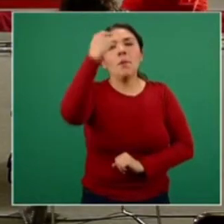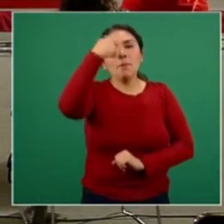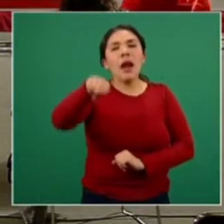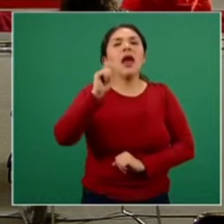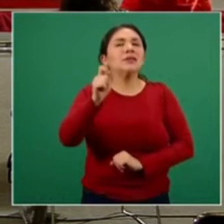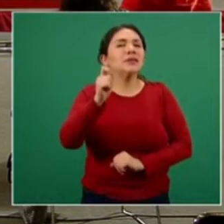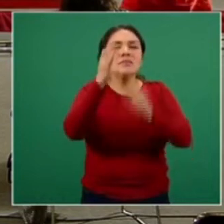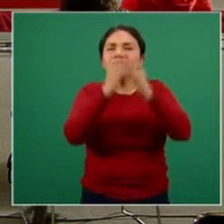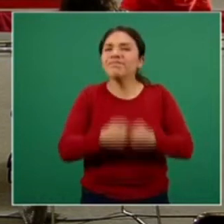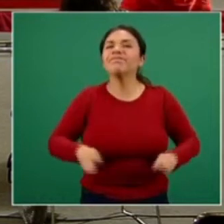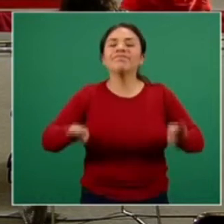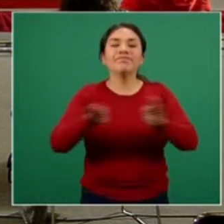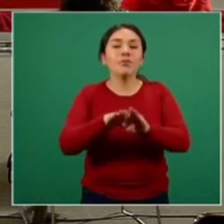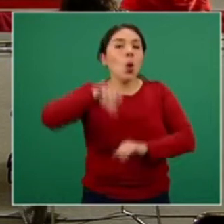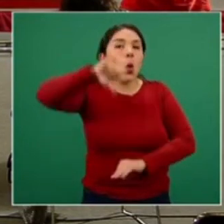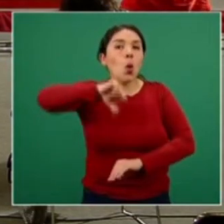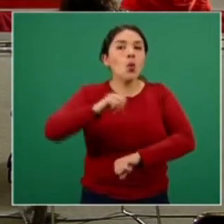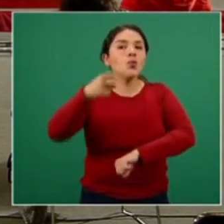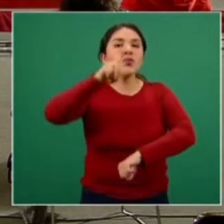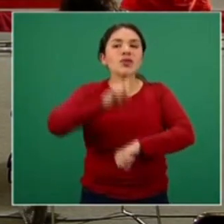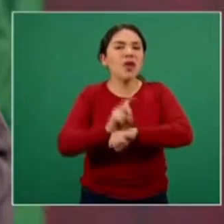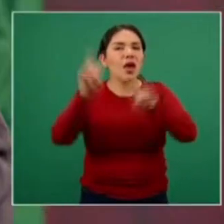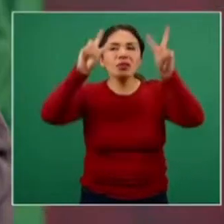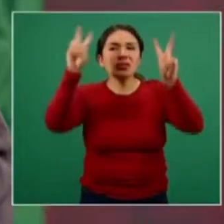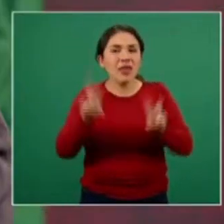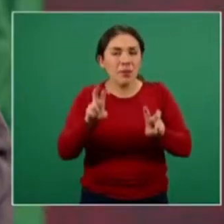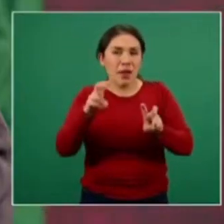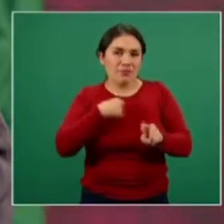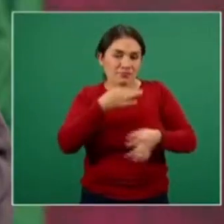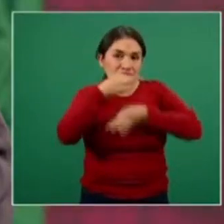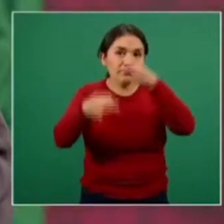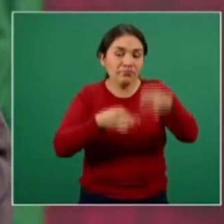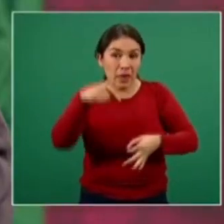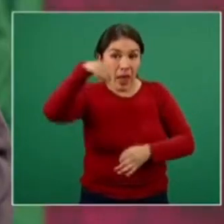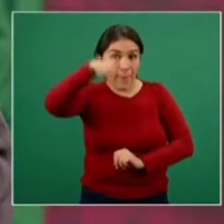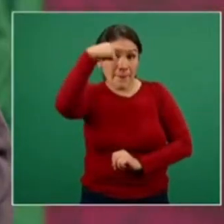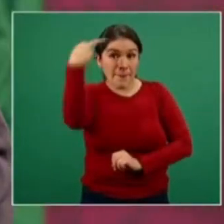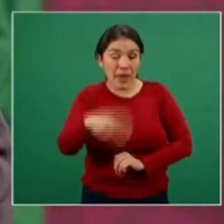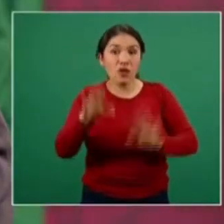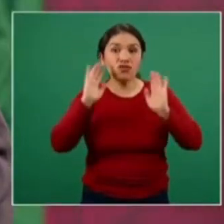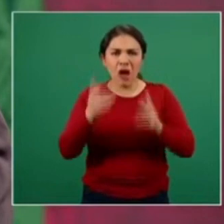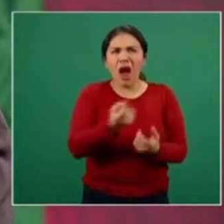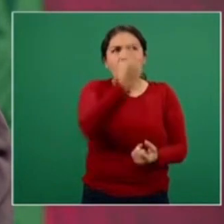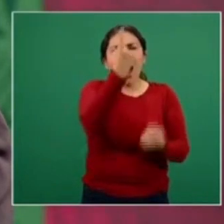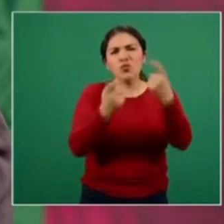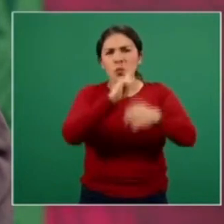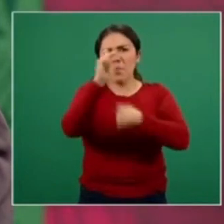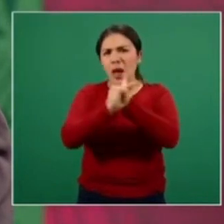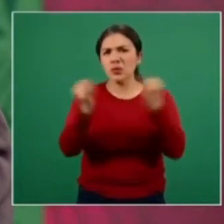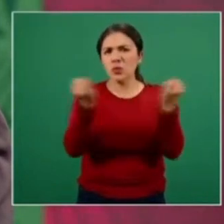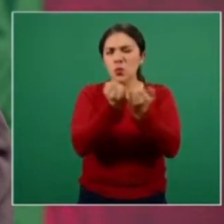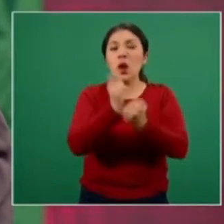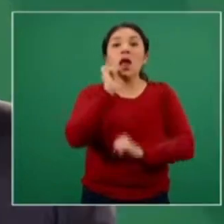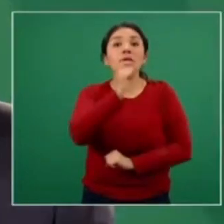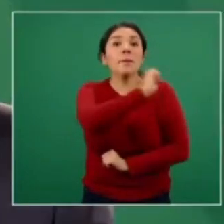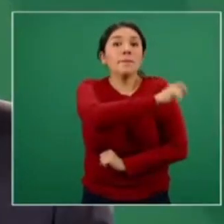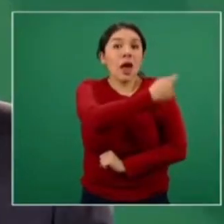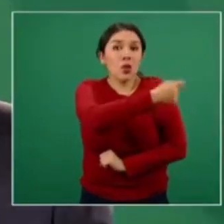elemento fundamental que hoy tenemos a la mano en México y ya en algunos países, que es la